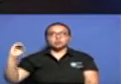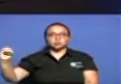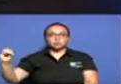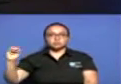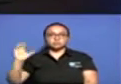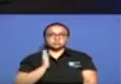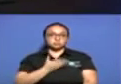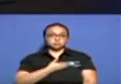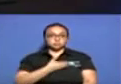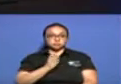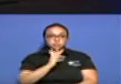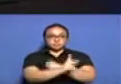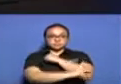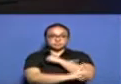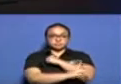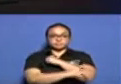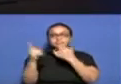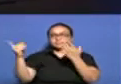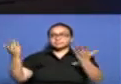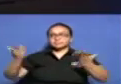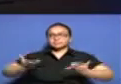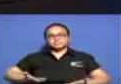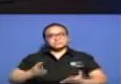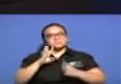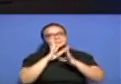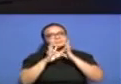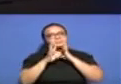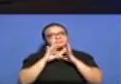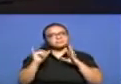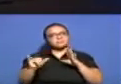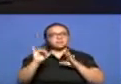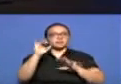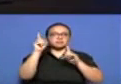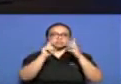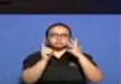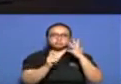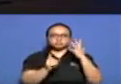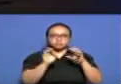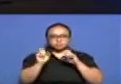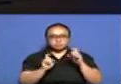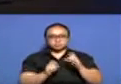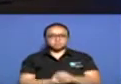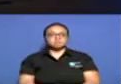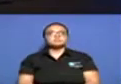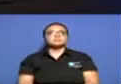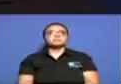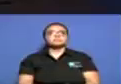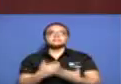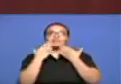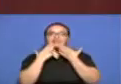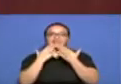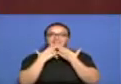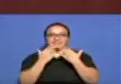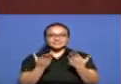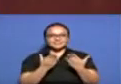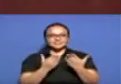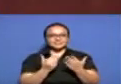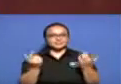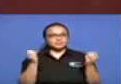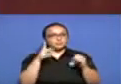Orlando, bienvenido, para que nos hable un poco entonces de ese censo que tienen planeado. Sí, buenos días. Gracias, Enrique, por la oportunidad. Bueno,